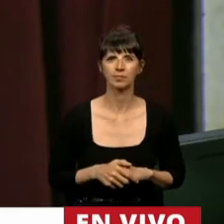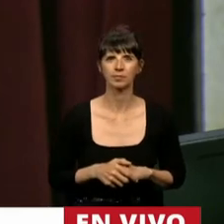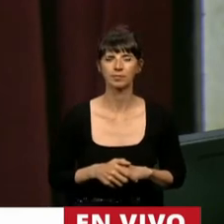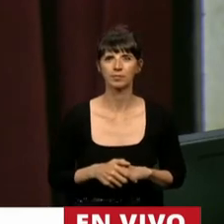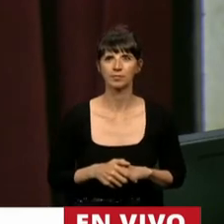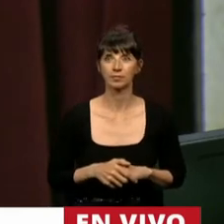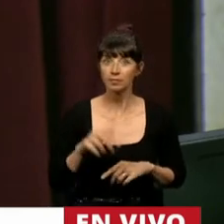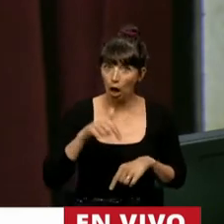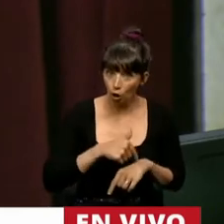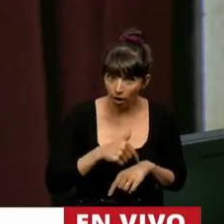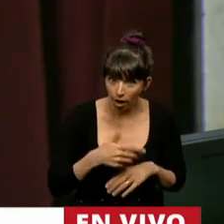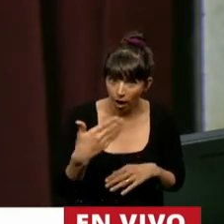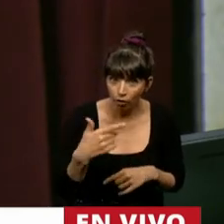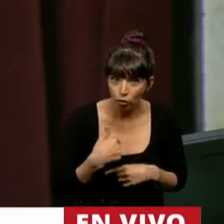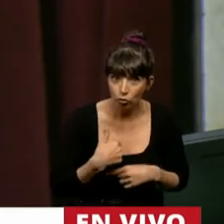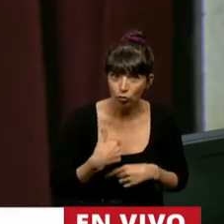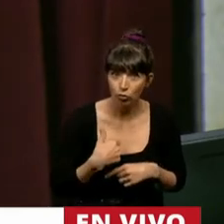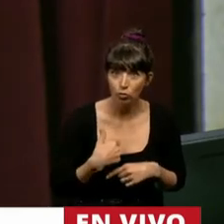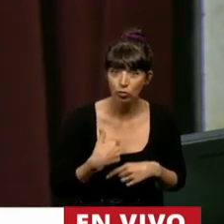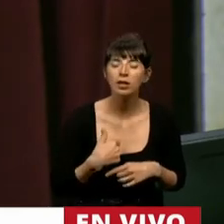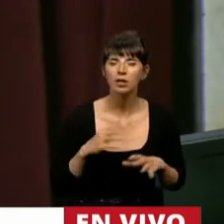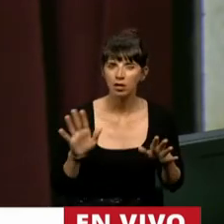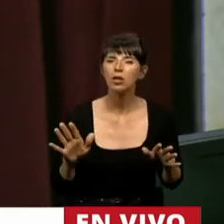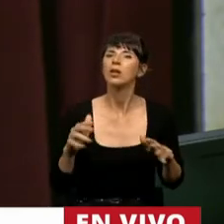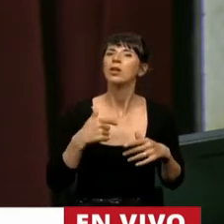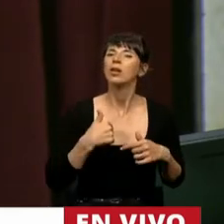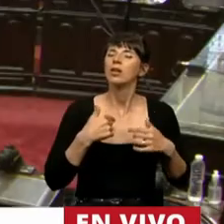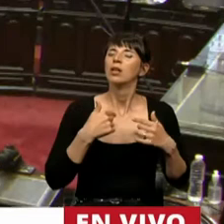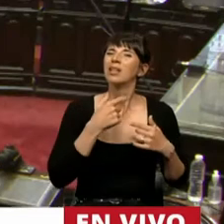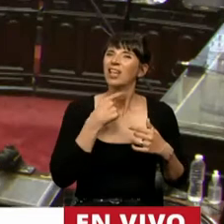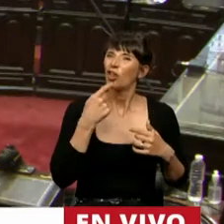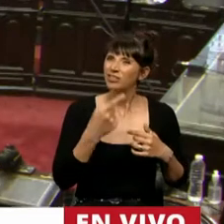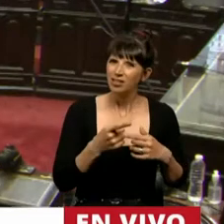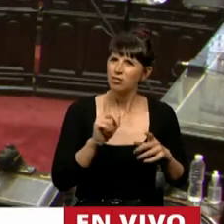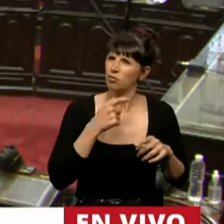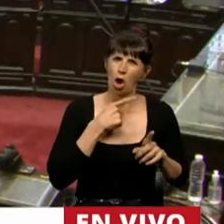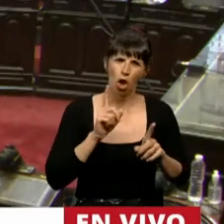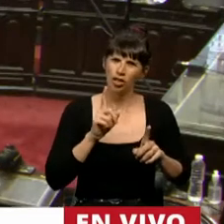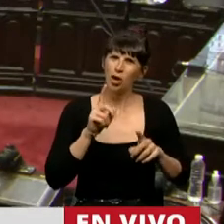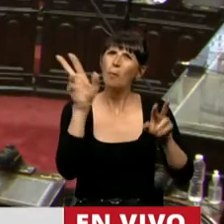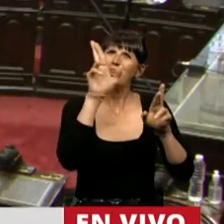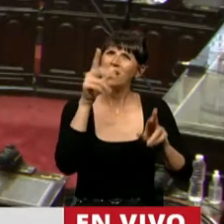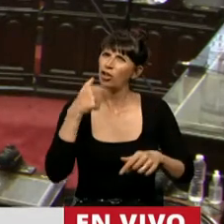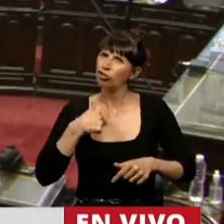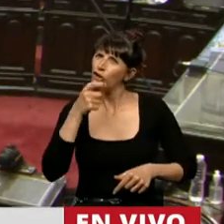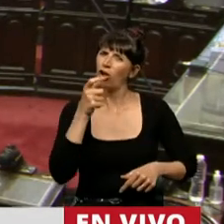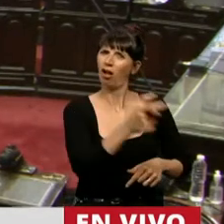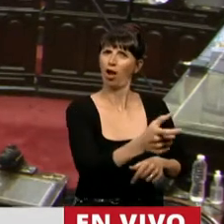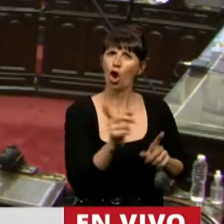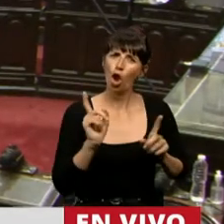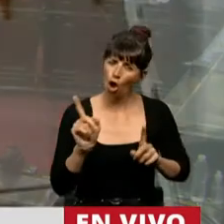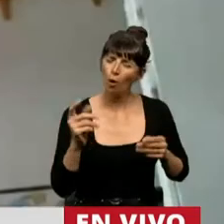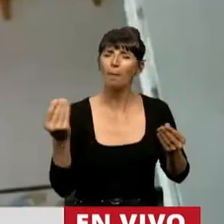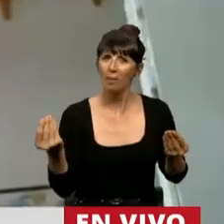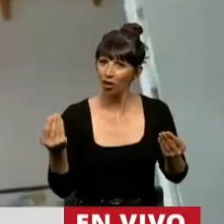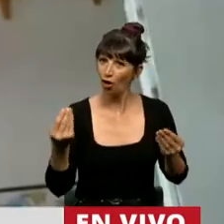¿Estoy en el uso de la palabra? Le decía, no es mi intención contestar una cuestión de privilegio, pero acá se han hecho